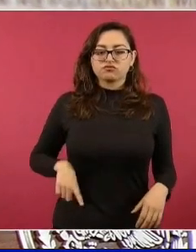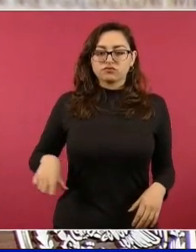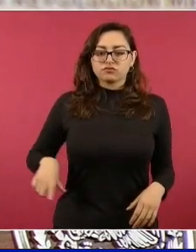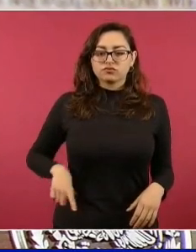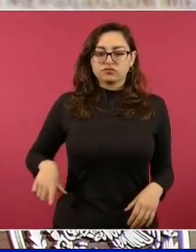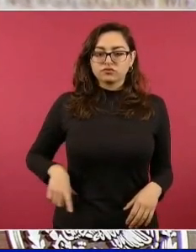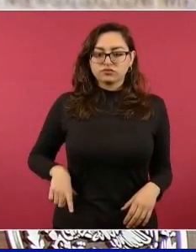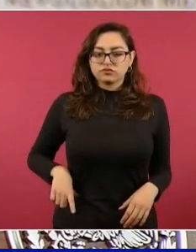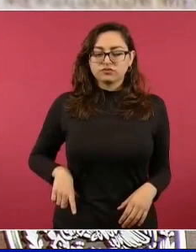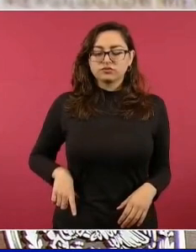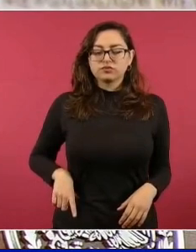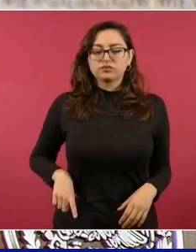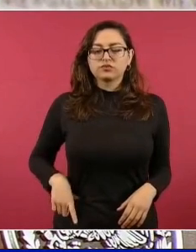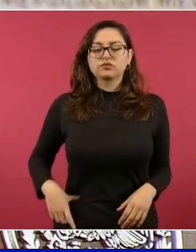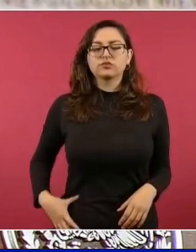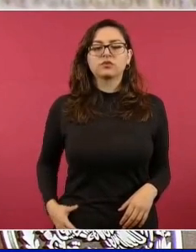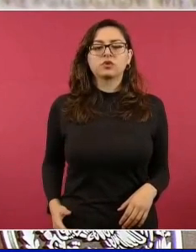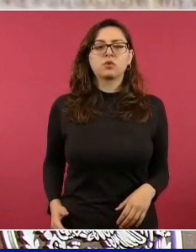con